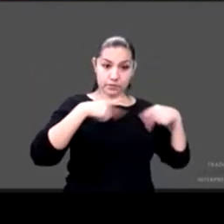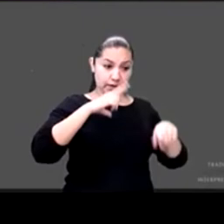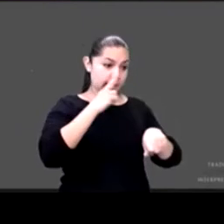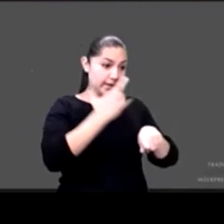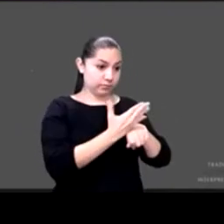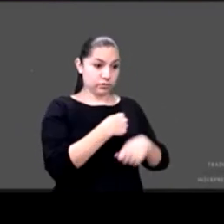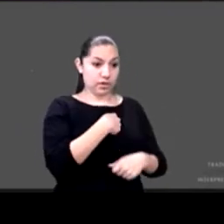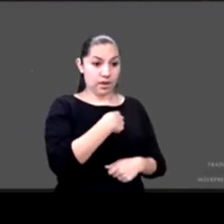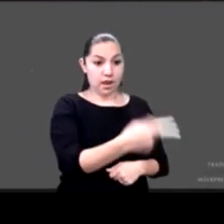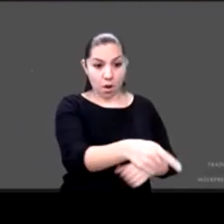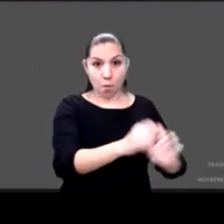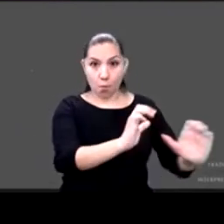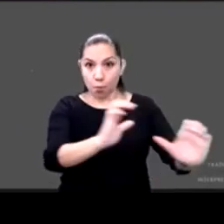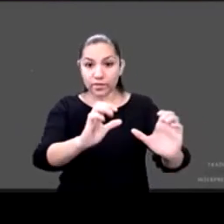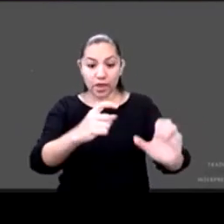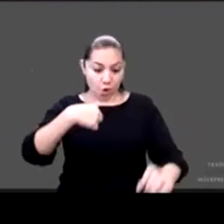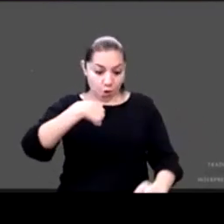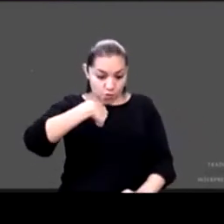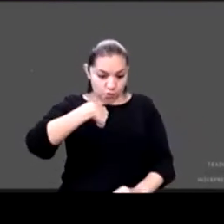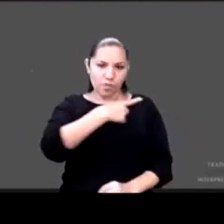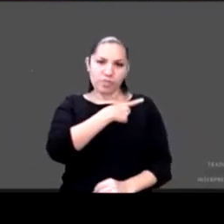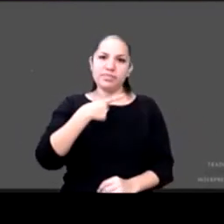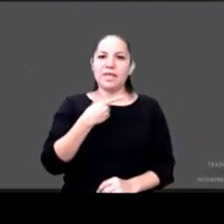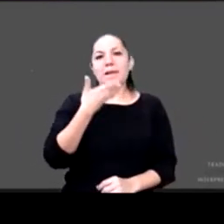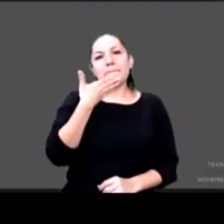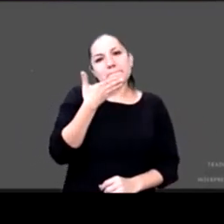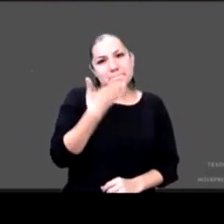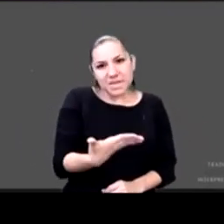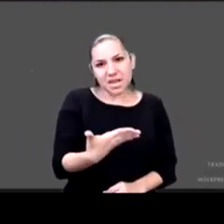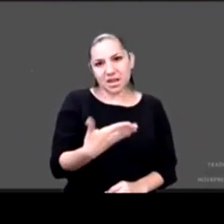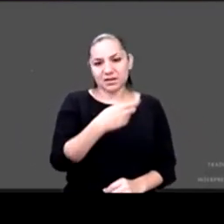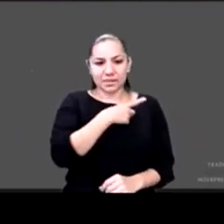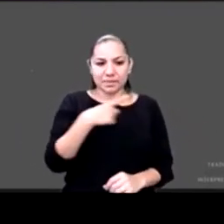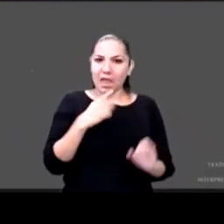este cuidado, sobre todo emocional, no solo físico.